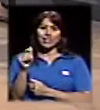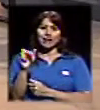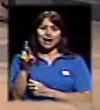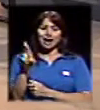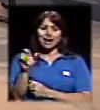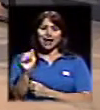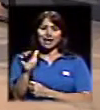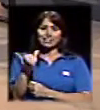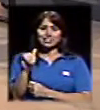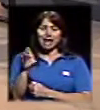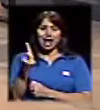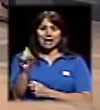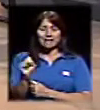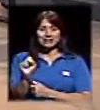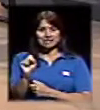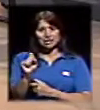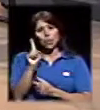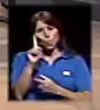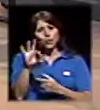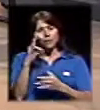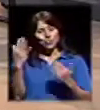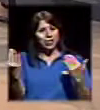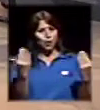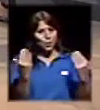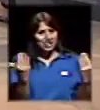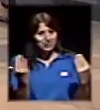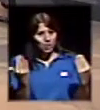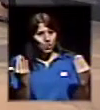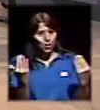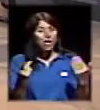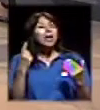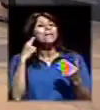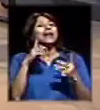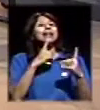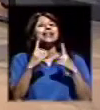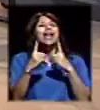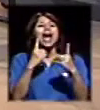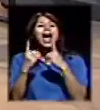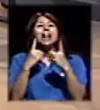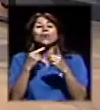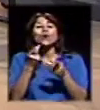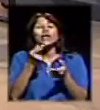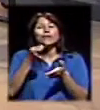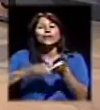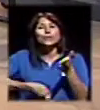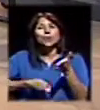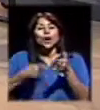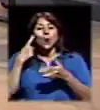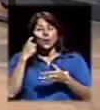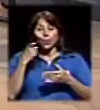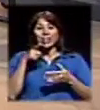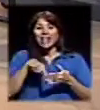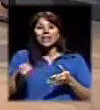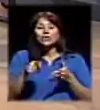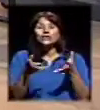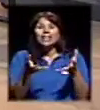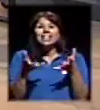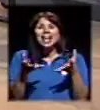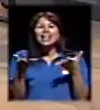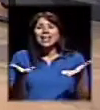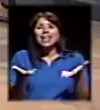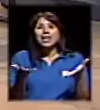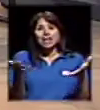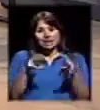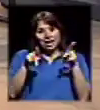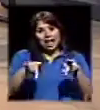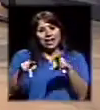consolidación fiscal, porque lo que querían de agrupar a la gente era para que dieran su claro. Aporte a la iglesia, que era